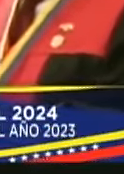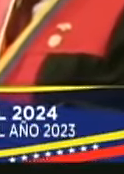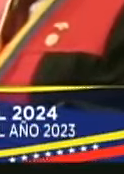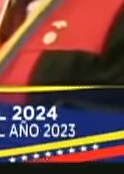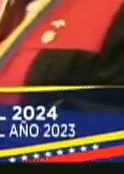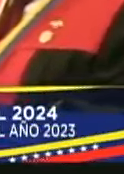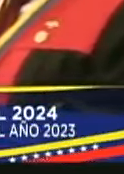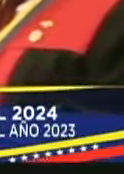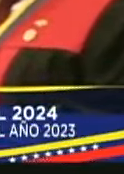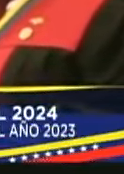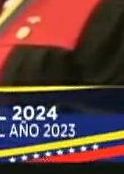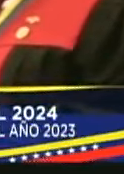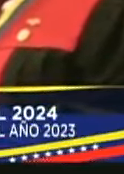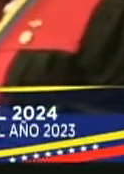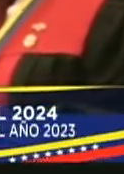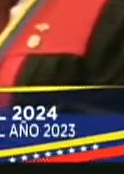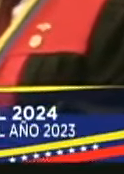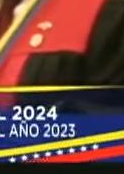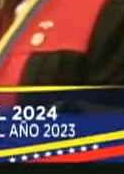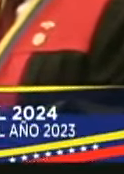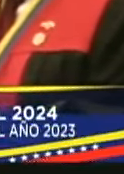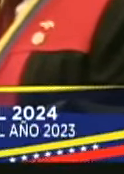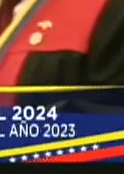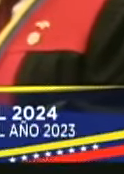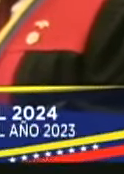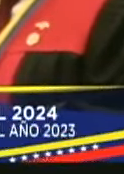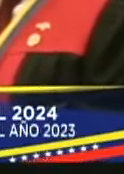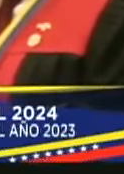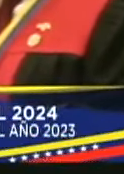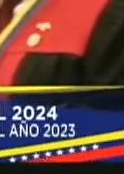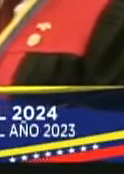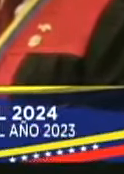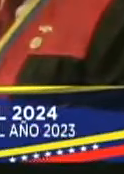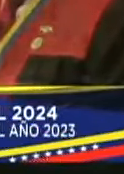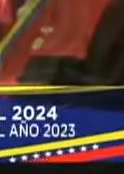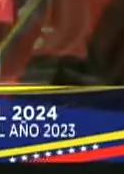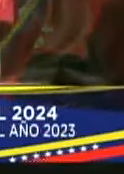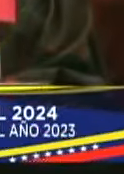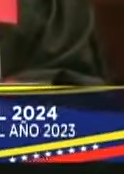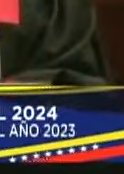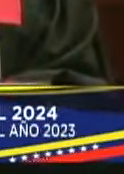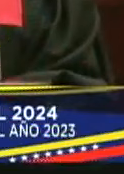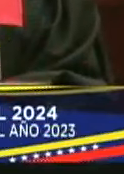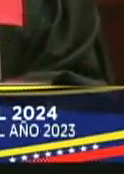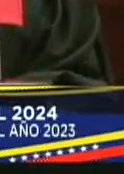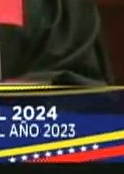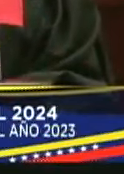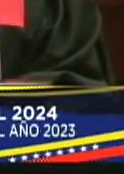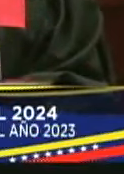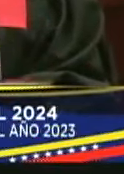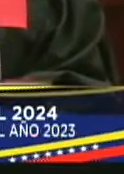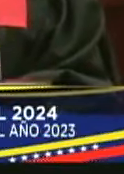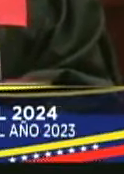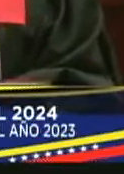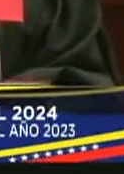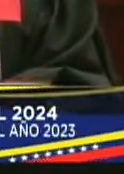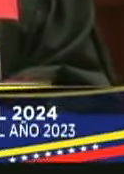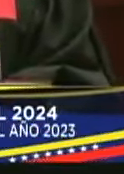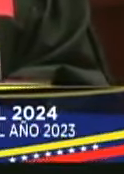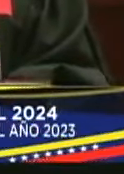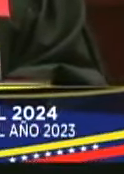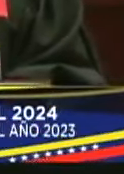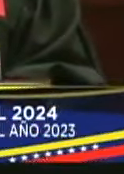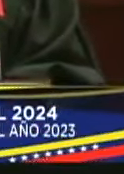Es una contraofensiva empresarial en los países capitalistas centrales para recuperar la rentabilidad y